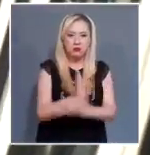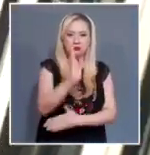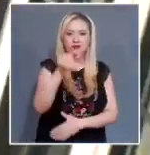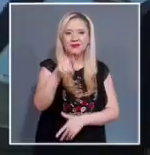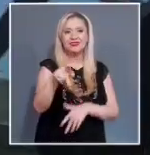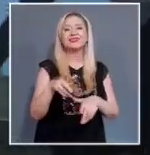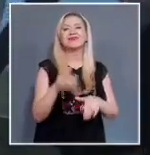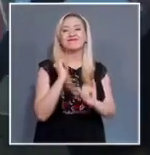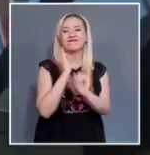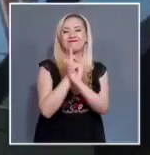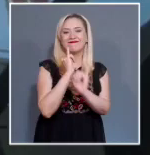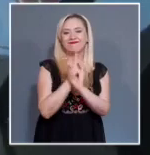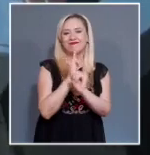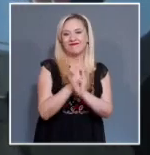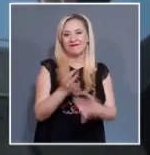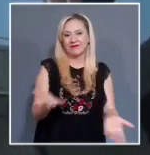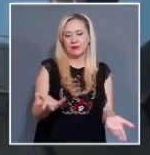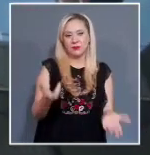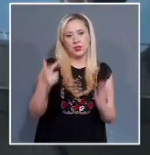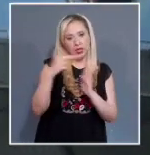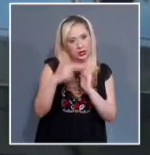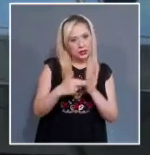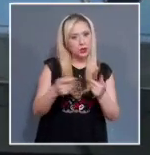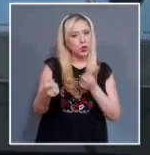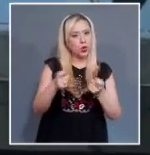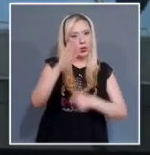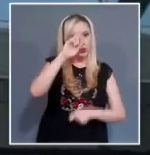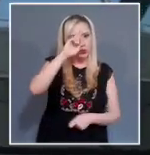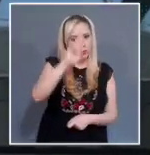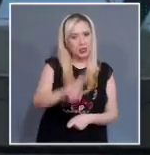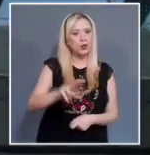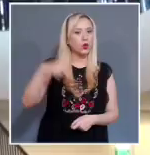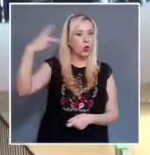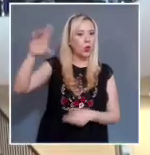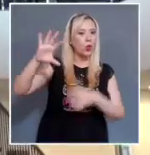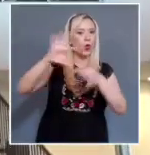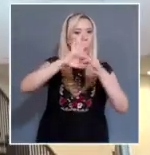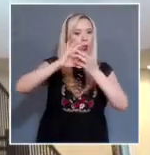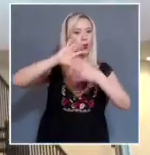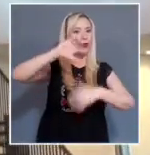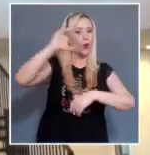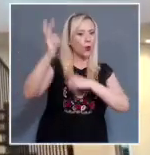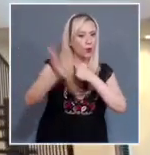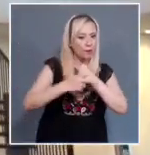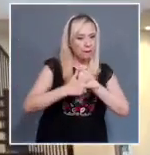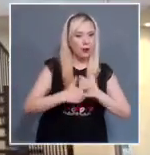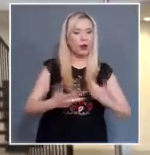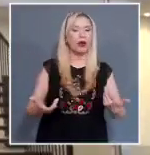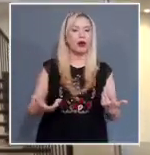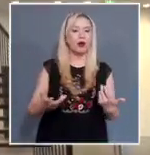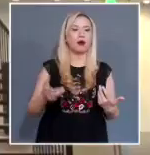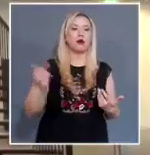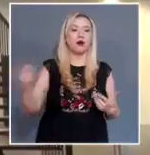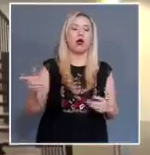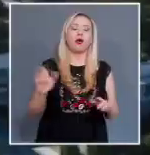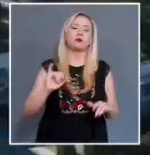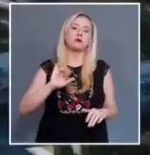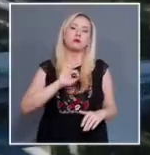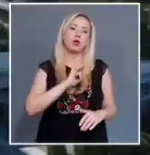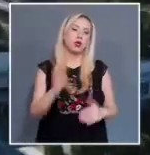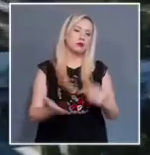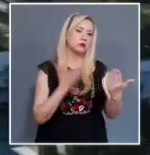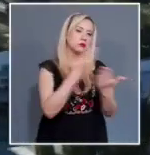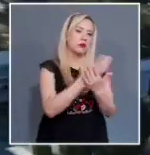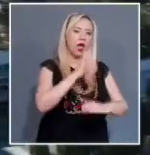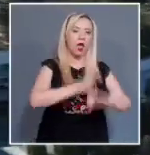reglamento para controlar el respeto de las normas de la Unión en materia de competencia, la Comisión puede solicitar a las empresas que le faciliten